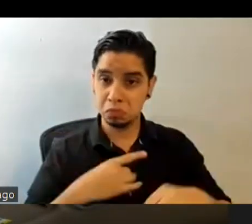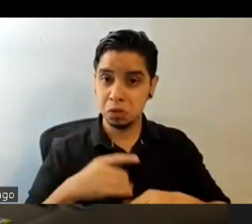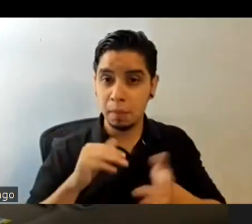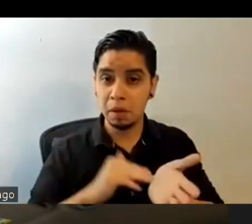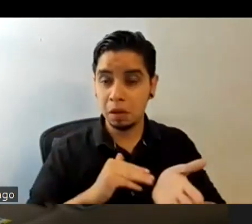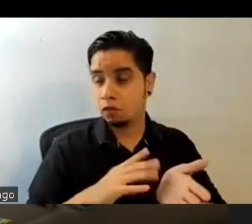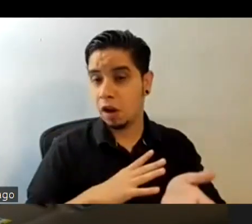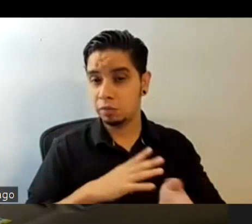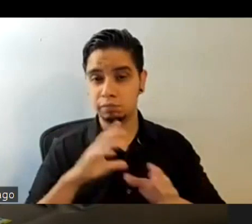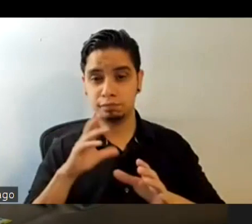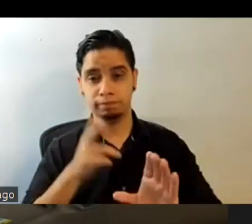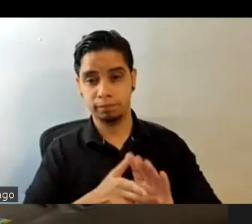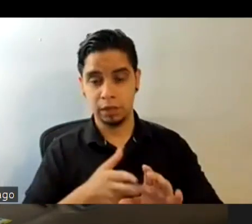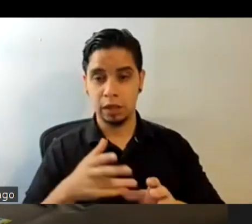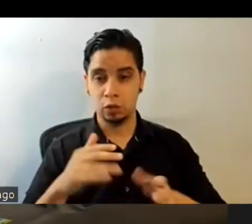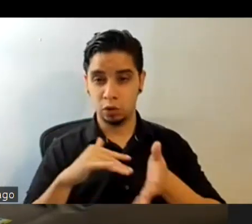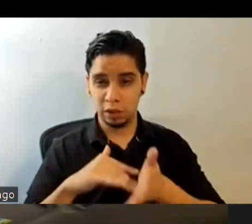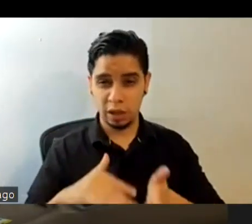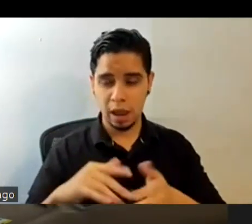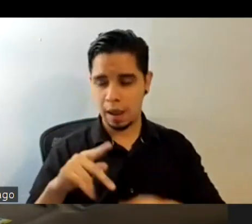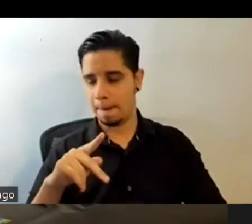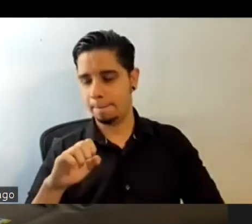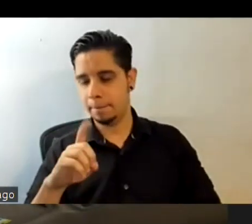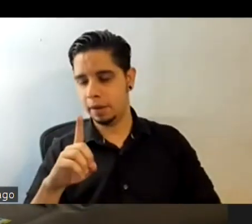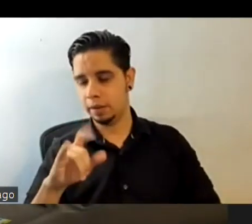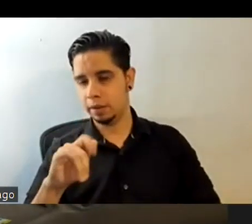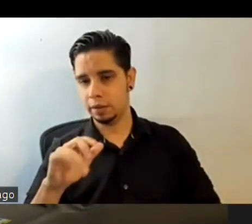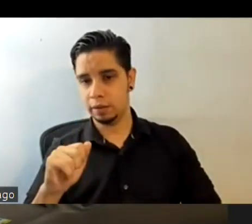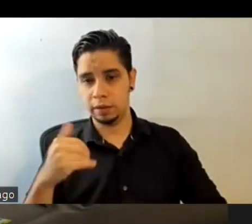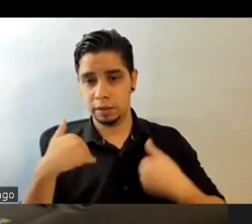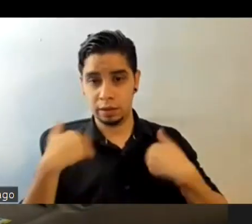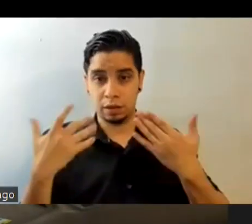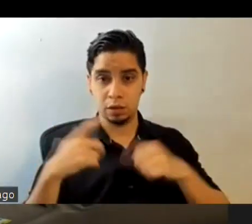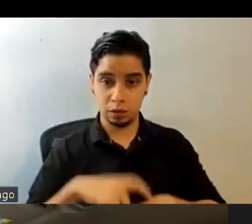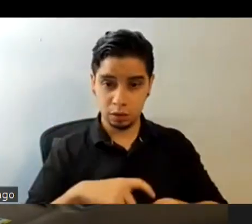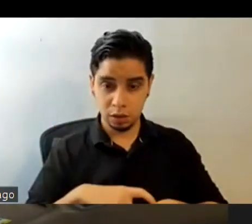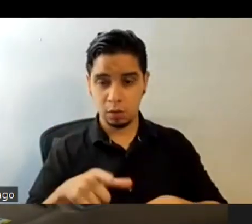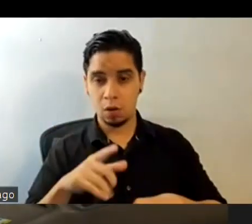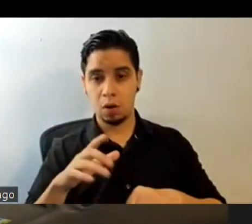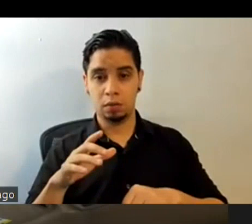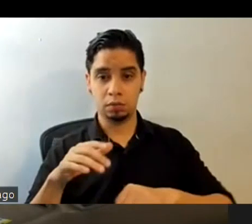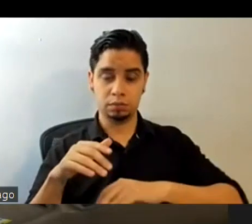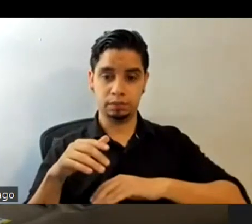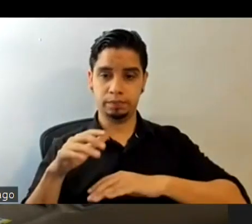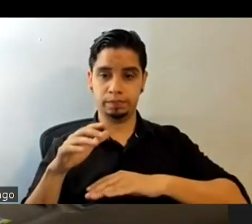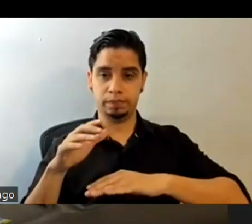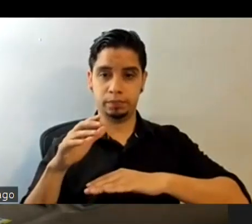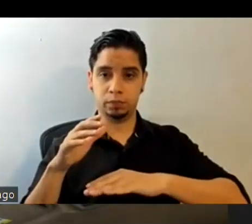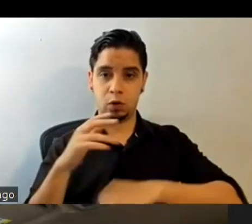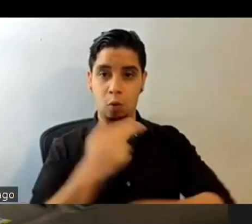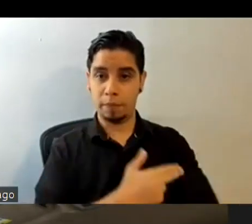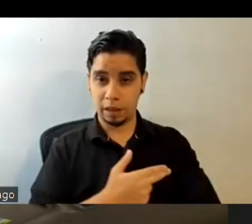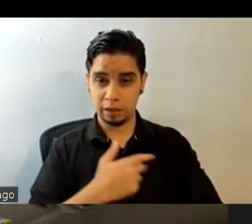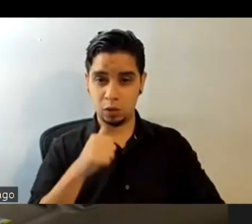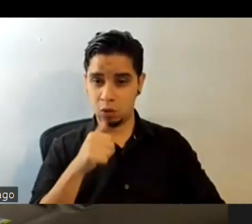medicina. Terminé pediatría. Y después vi que tenía tanto tiempo en el hospital y tantas llamaditas por la noche que no tenía vida, hasta que